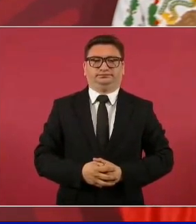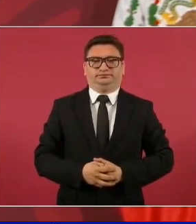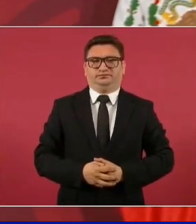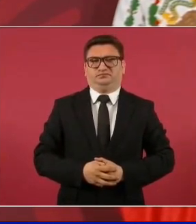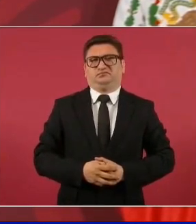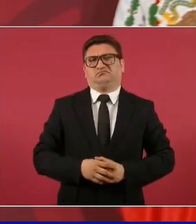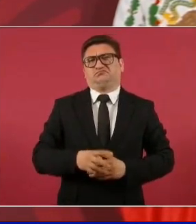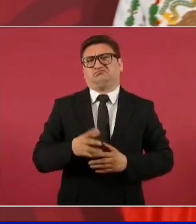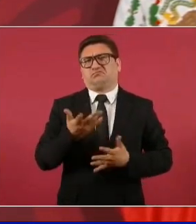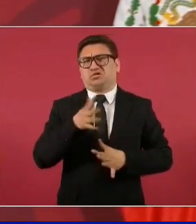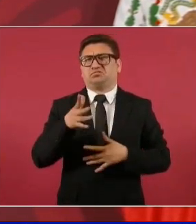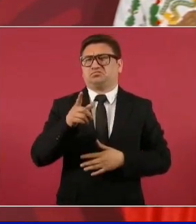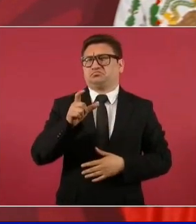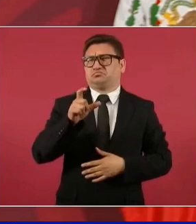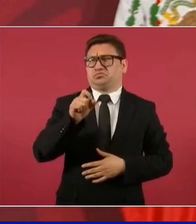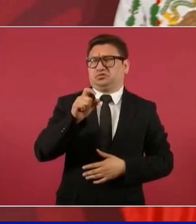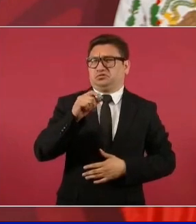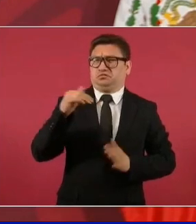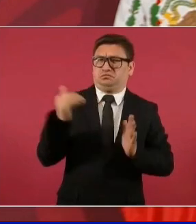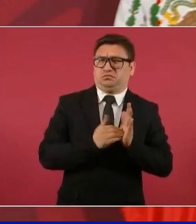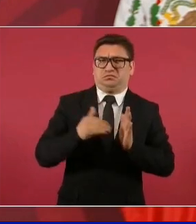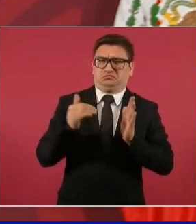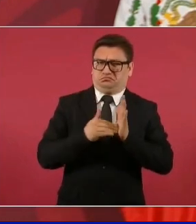Pues unos 20,000 millones